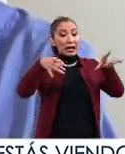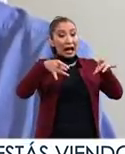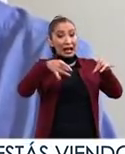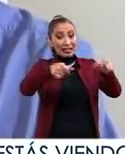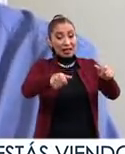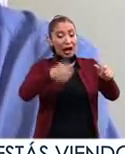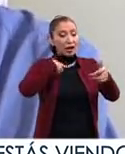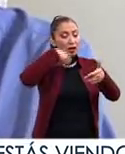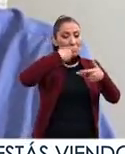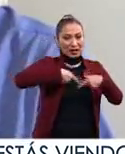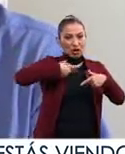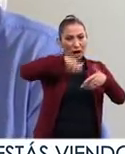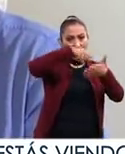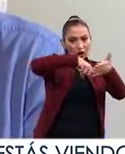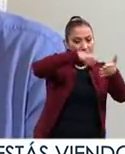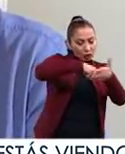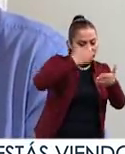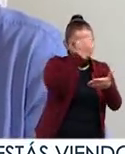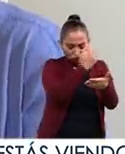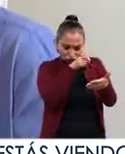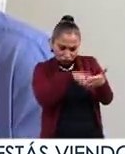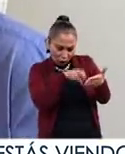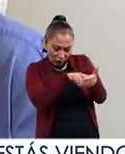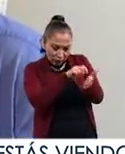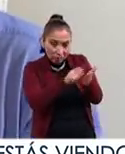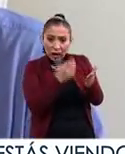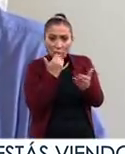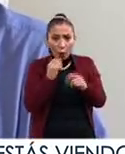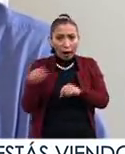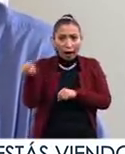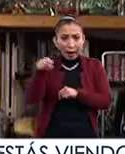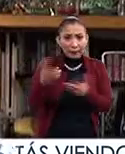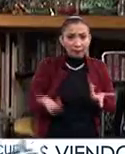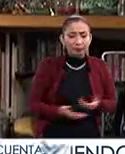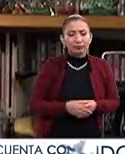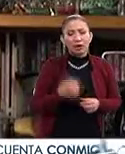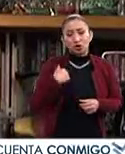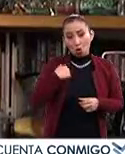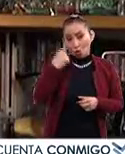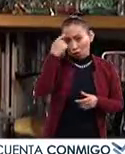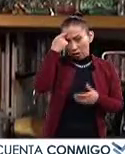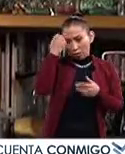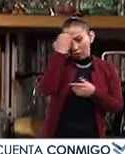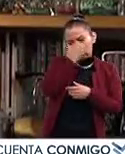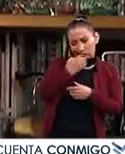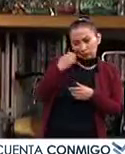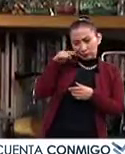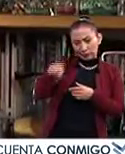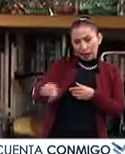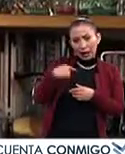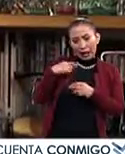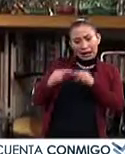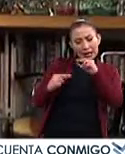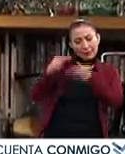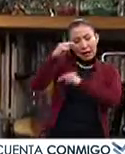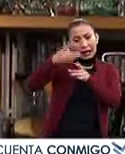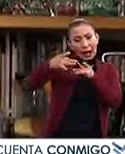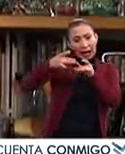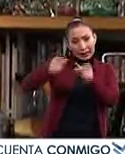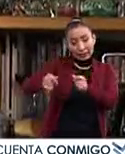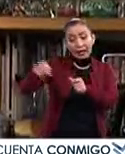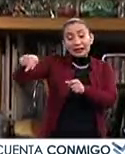los correctores, esa gente que se dedica a eso, ya no existe. Tengo la impresión de que el estándar de calidad